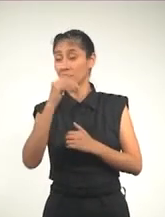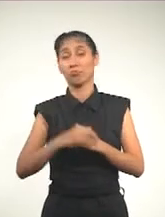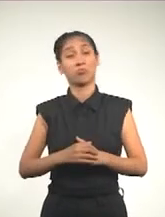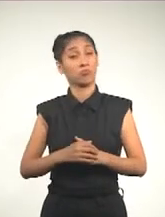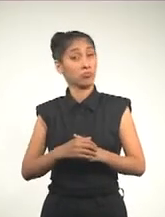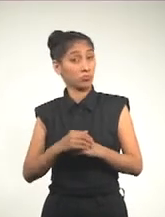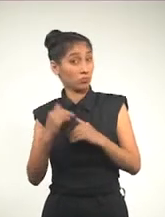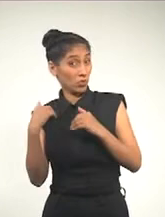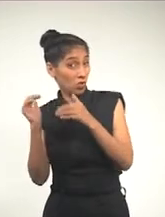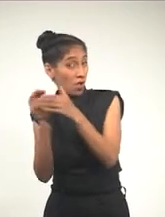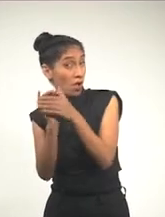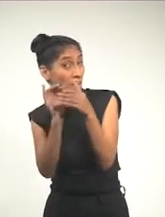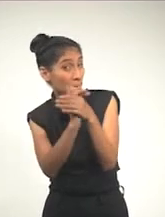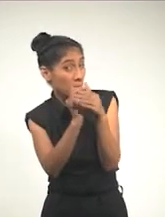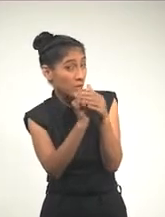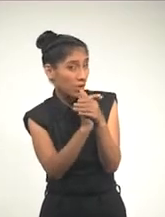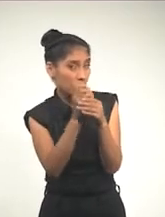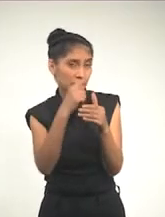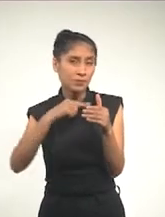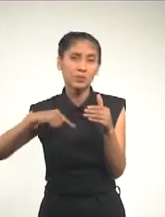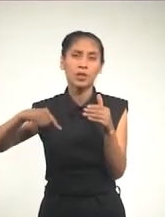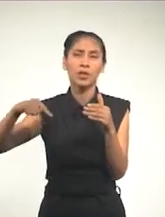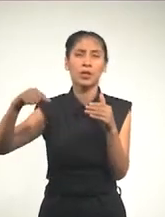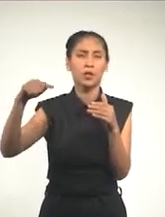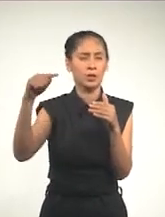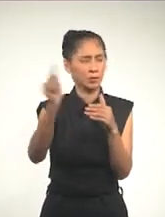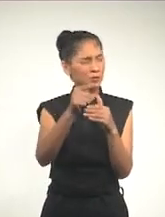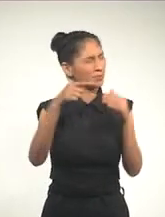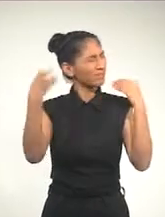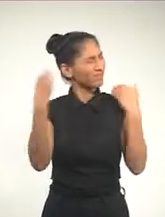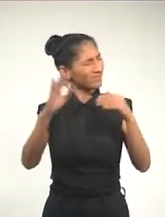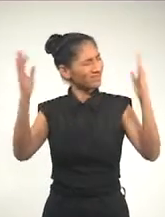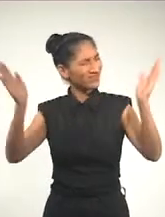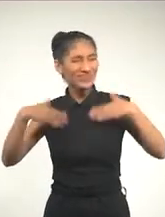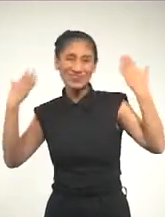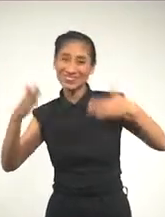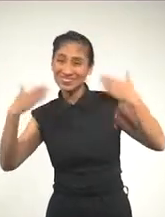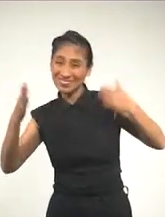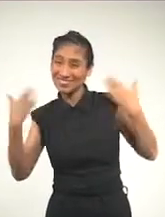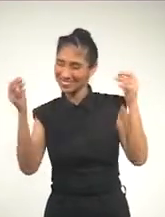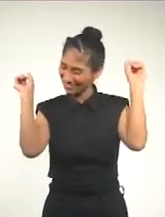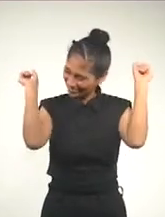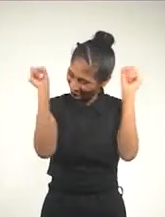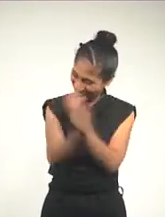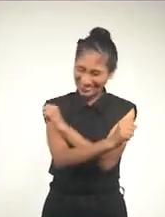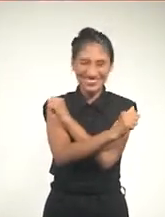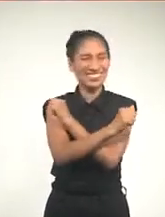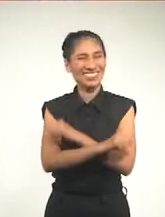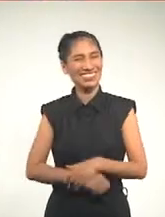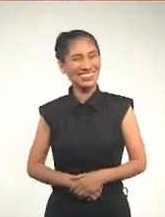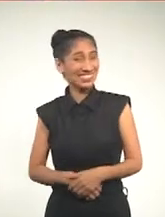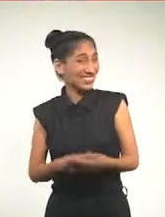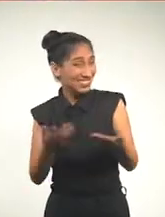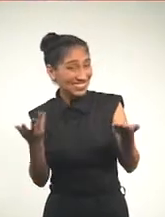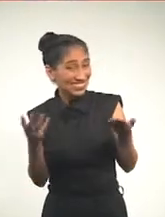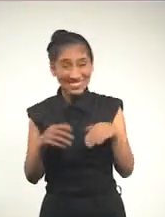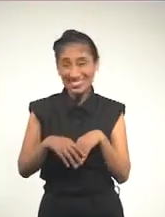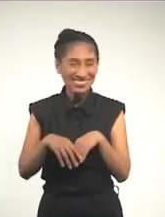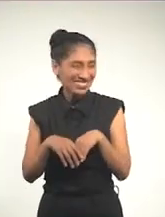mensaje. Nuestras amigas y nuestros amigos son fuente inagotable de alegría. ¡Sí!